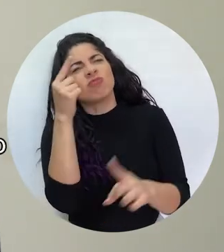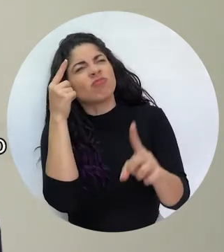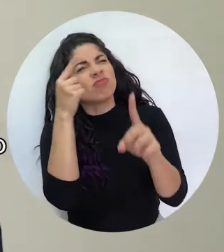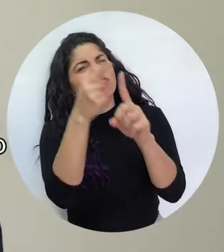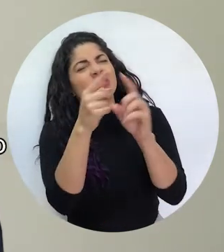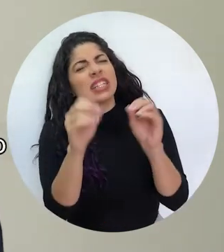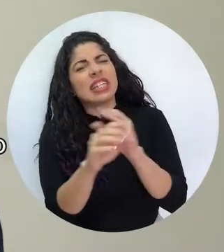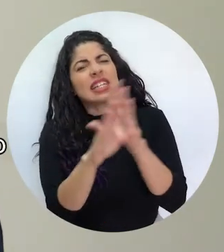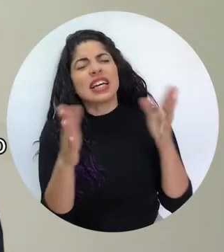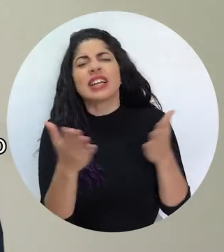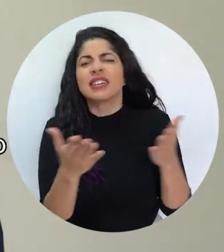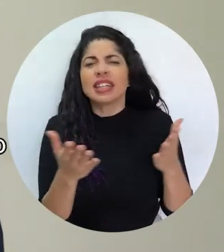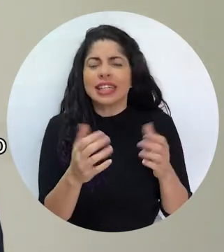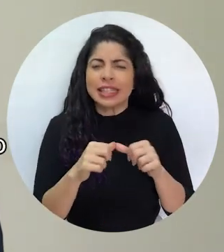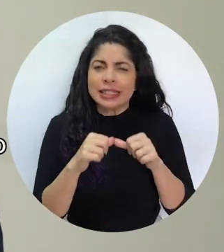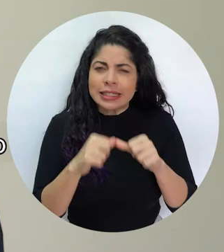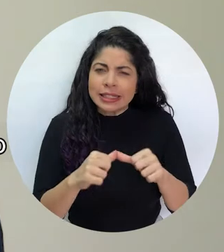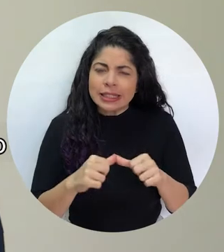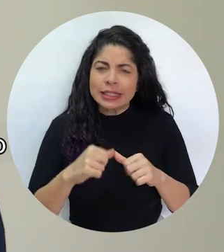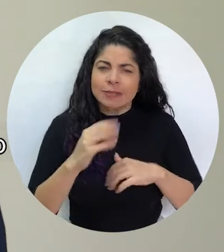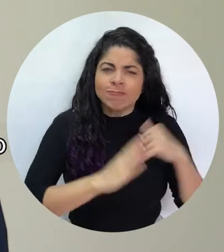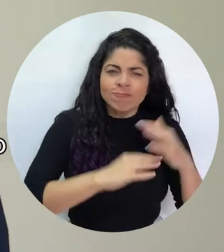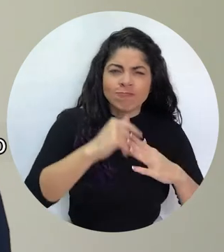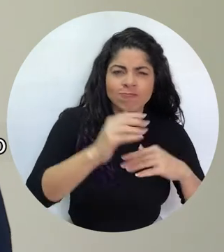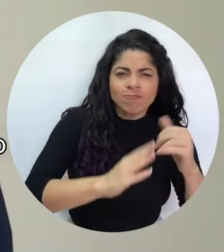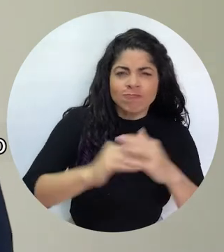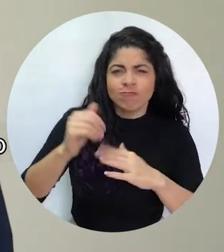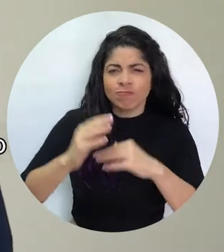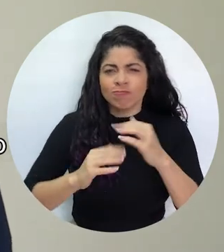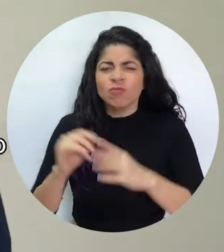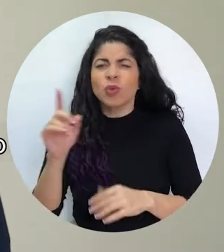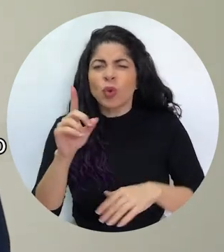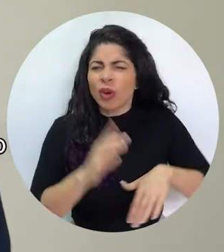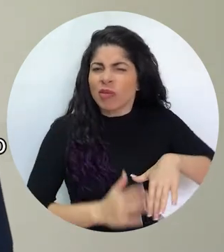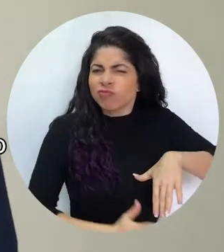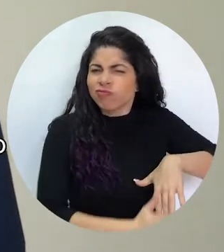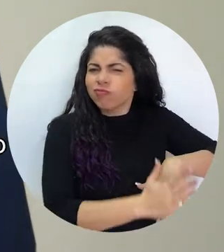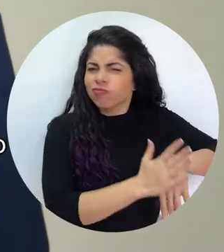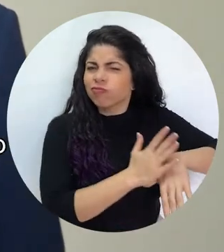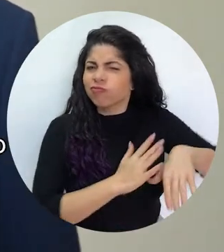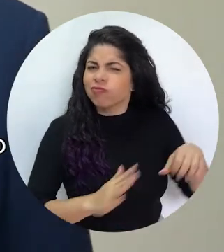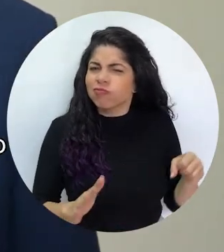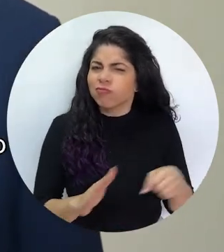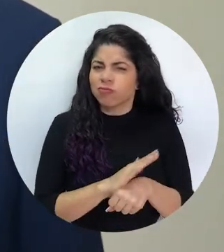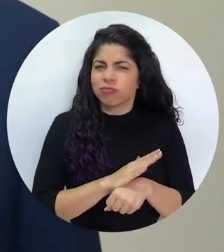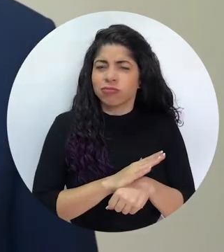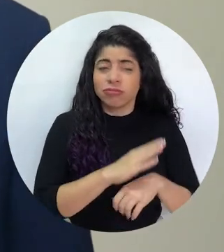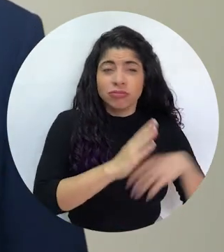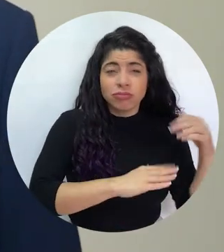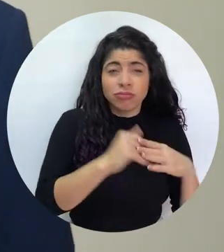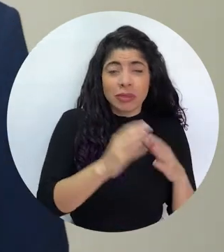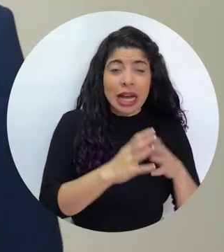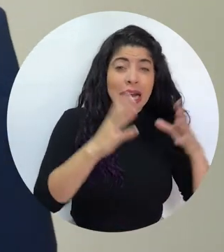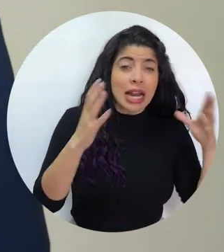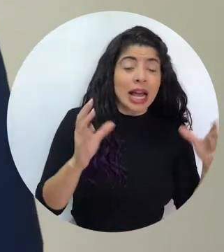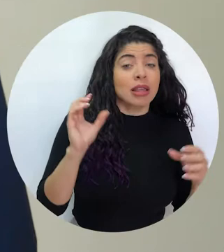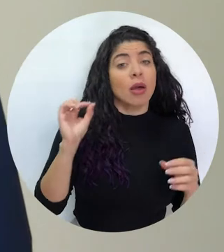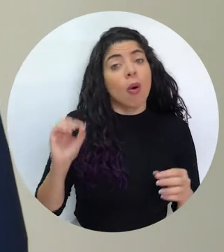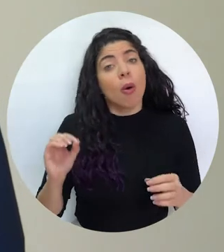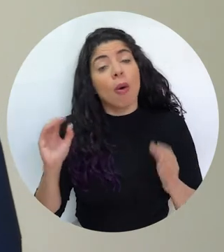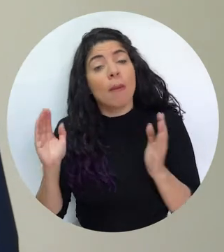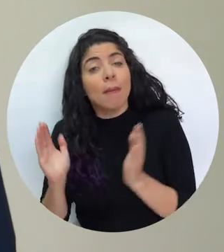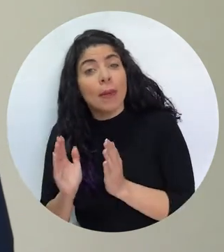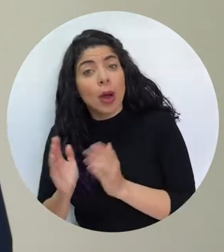objetivo claro de seguir construyendo a lo largo y ancho del territorio nacional las grandes y